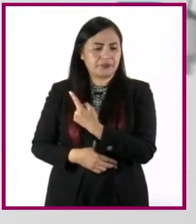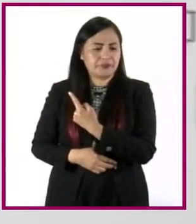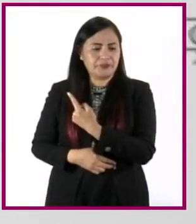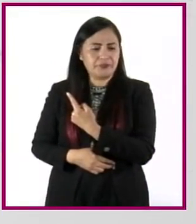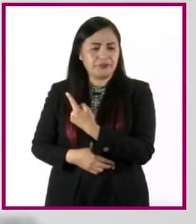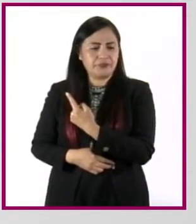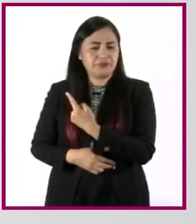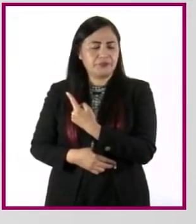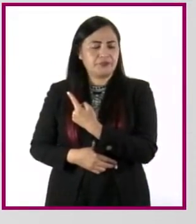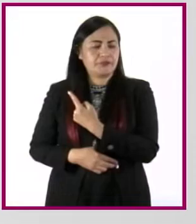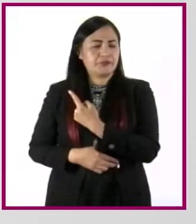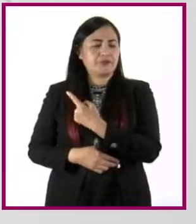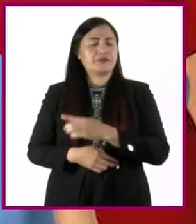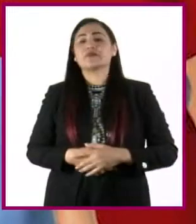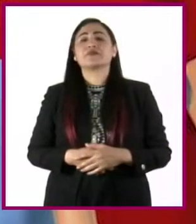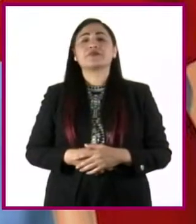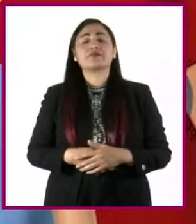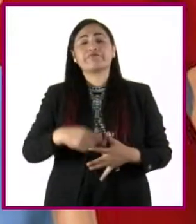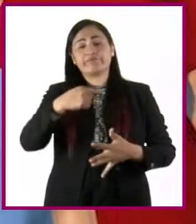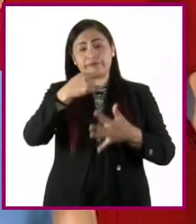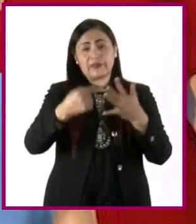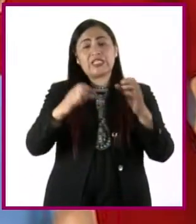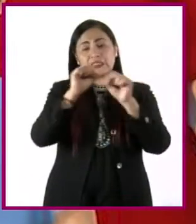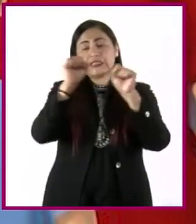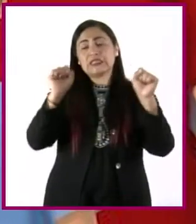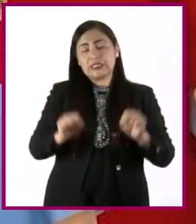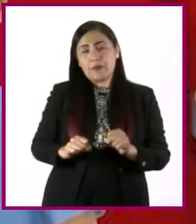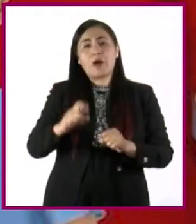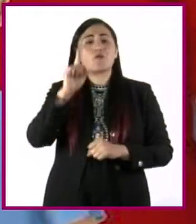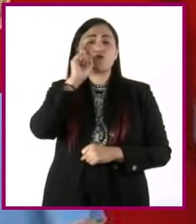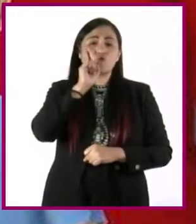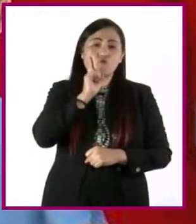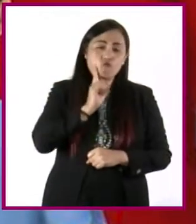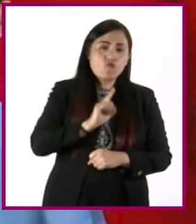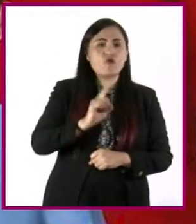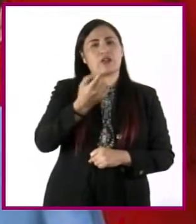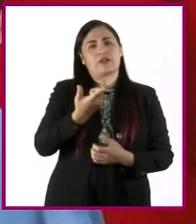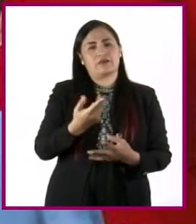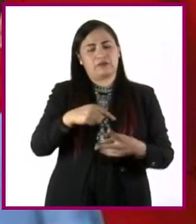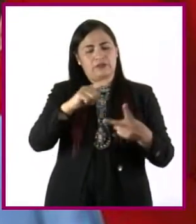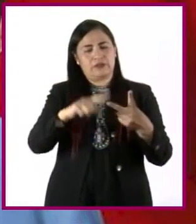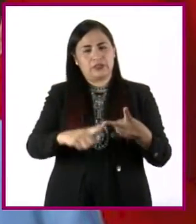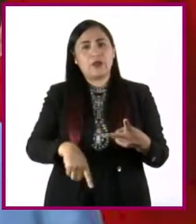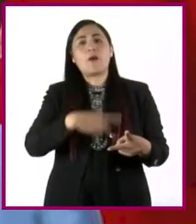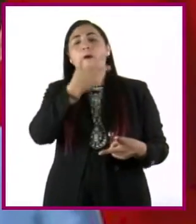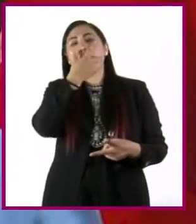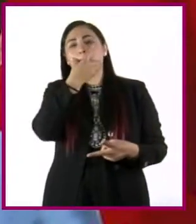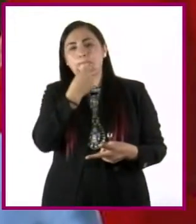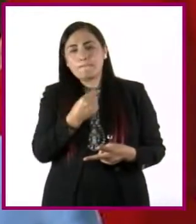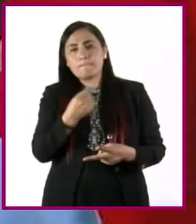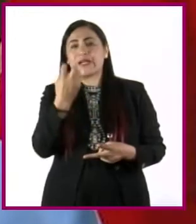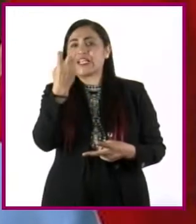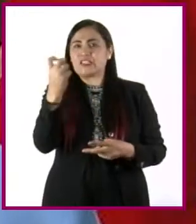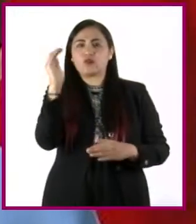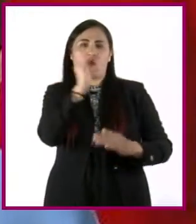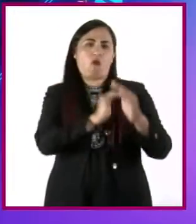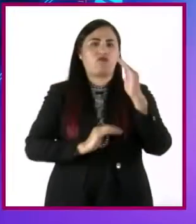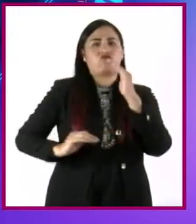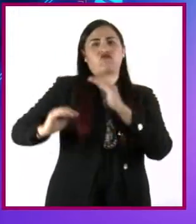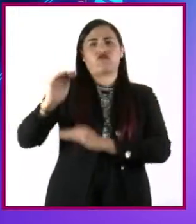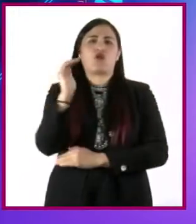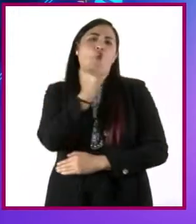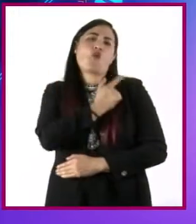referirse a un sistema sociopolítico en el que el hombre y la heterosexualidad tienen supremacía sobre otros